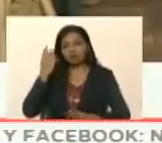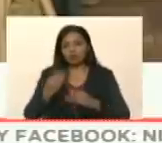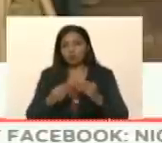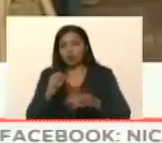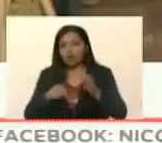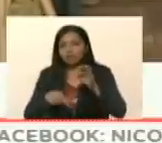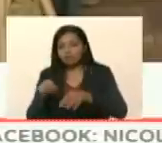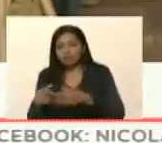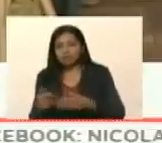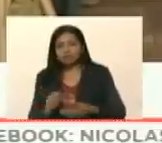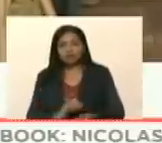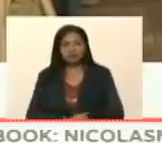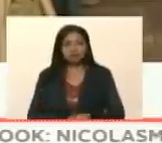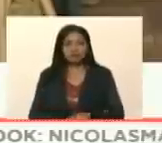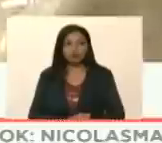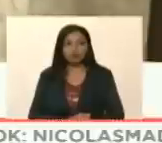semillas,